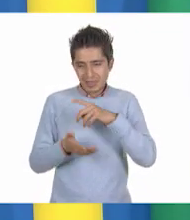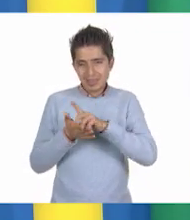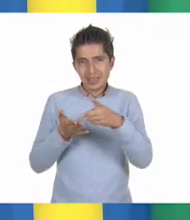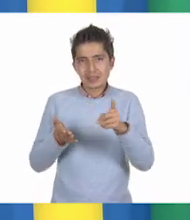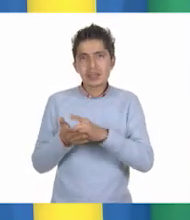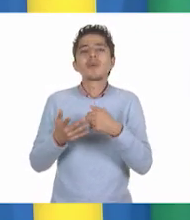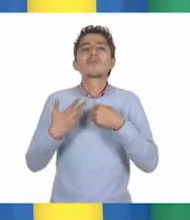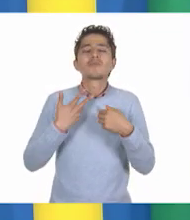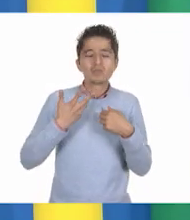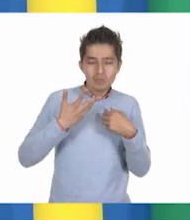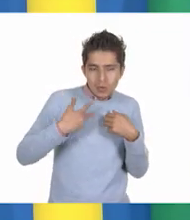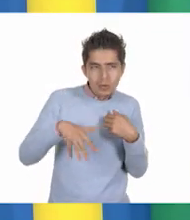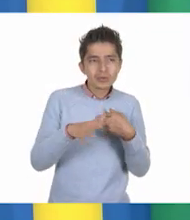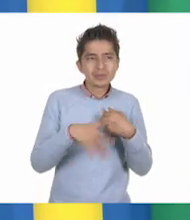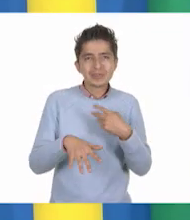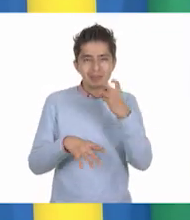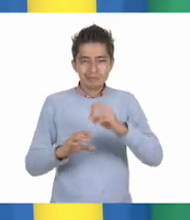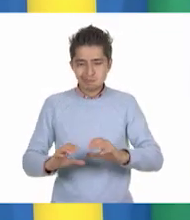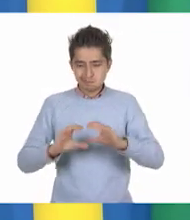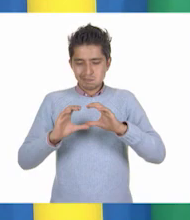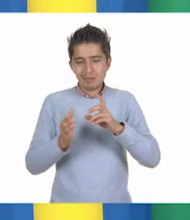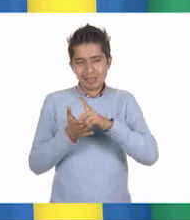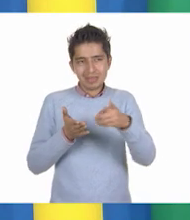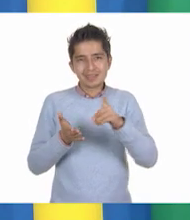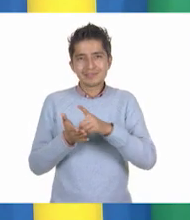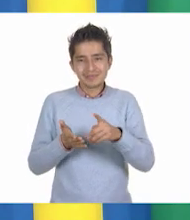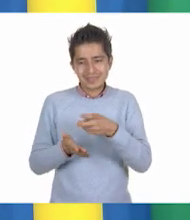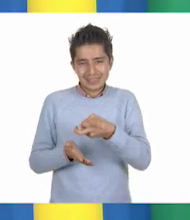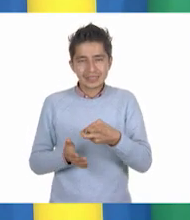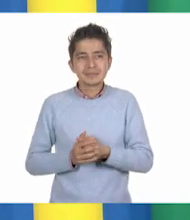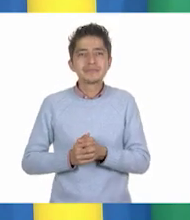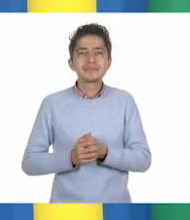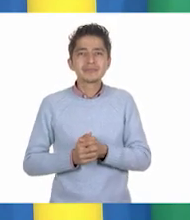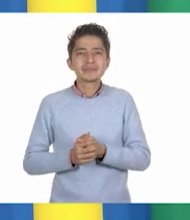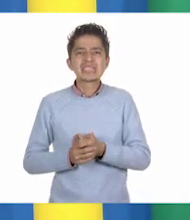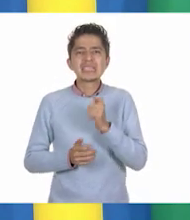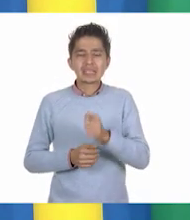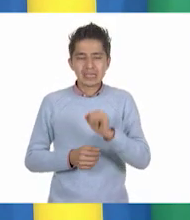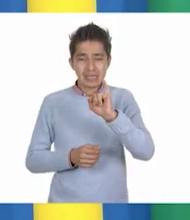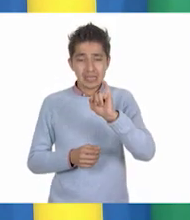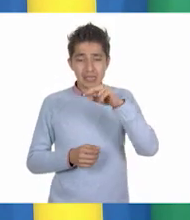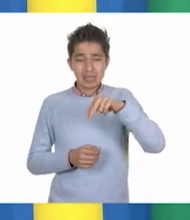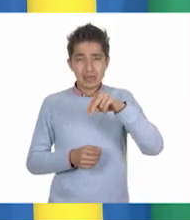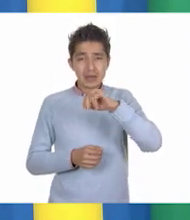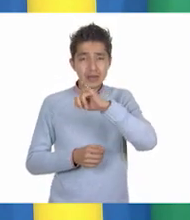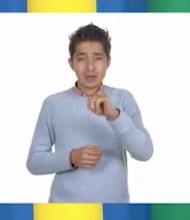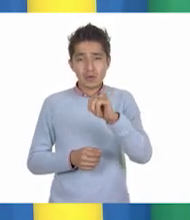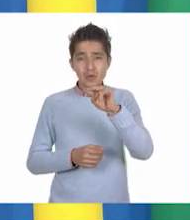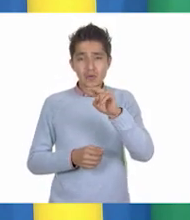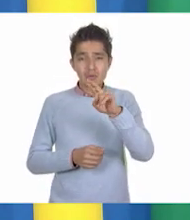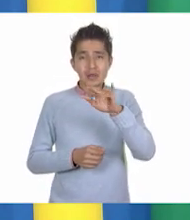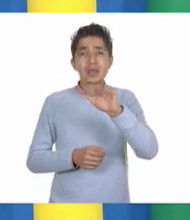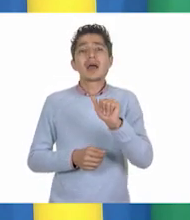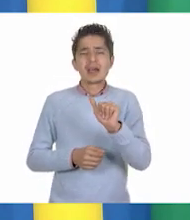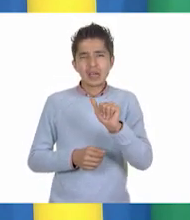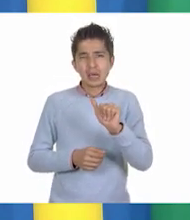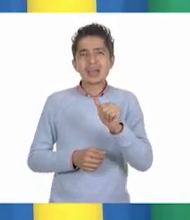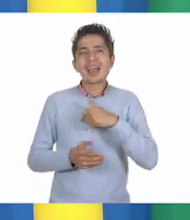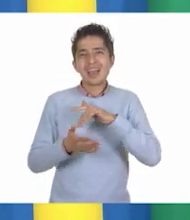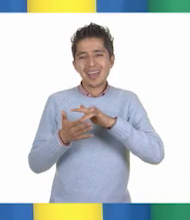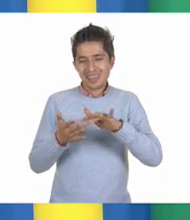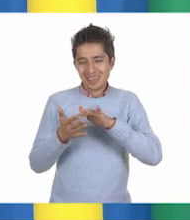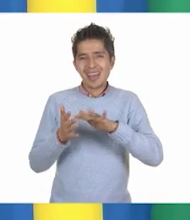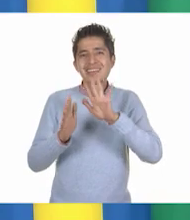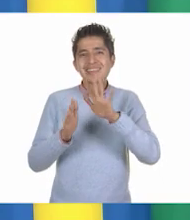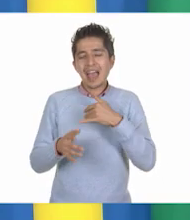buscar. Déjenme, este es el que corresponde. El de la injuria, yo ya lo tenía aquí porque ayer que lo busqué yo dije,